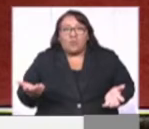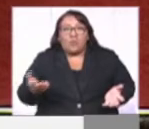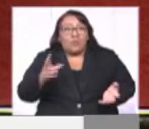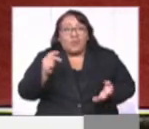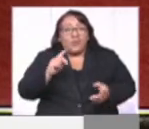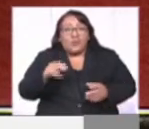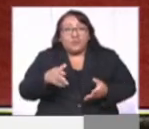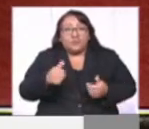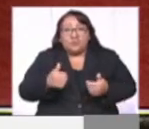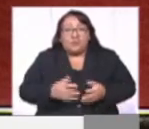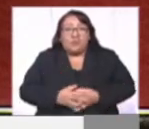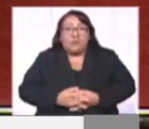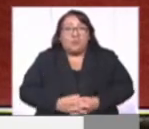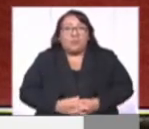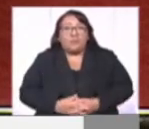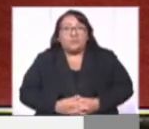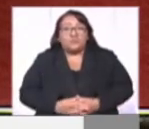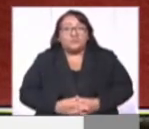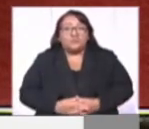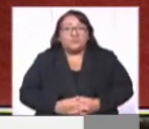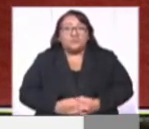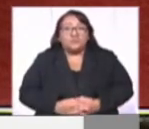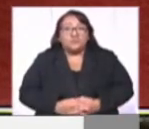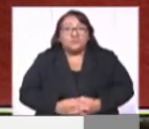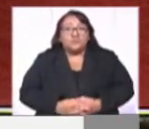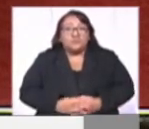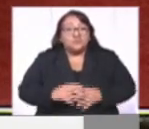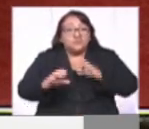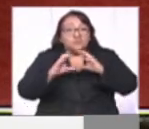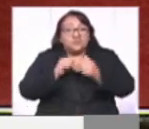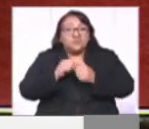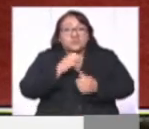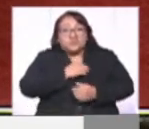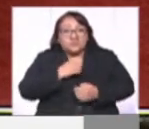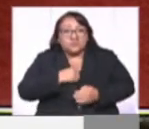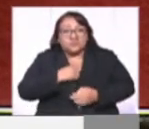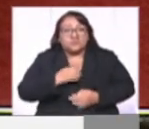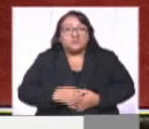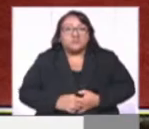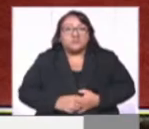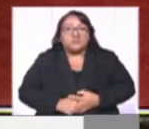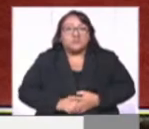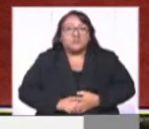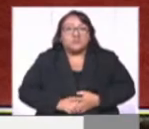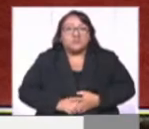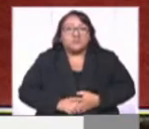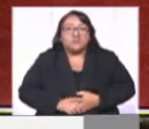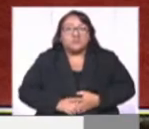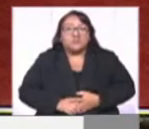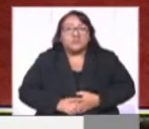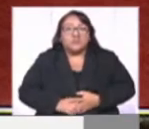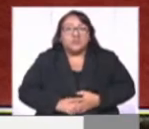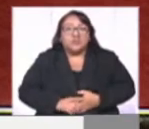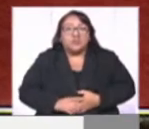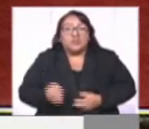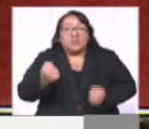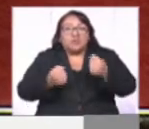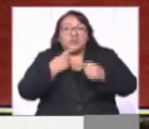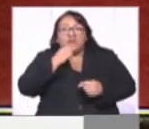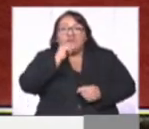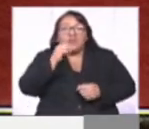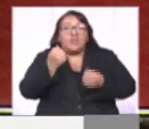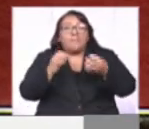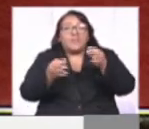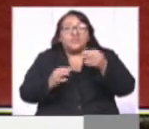está bien la vía Libertadores. Se conversa con el ministro de Transportes y manifiesta que falta